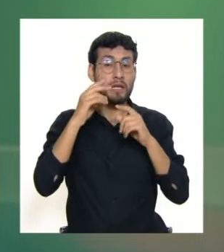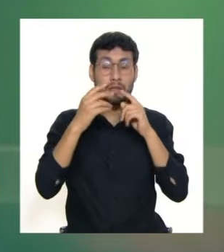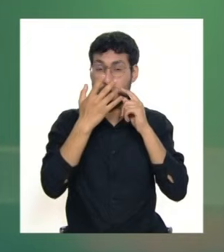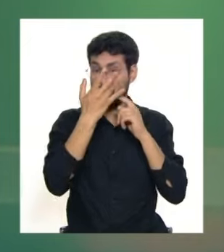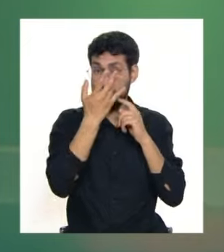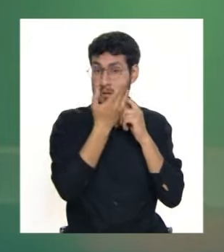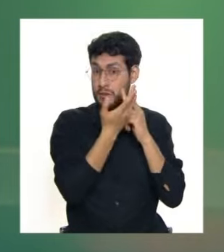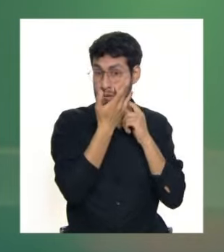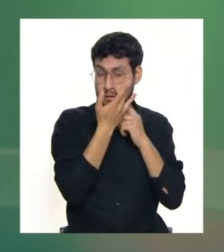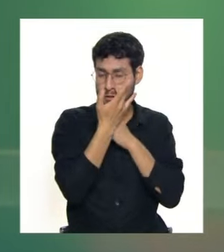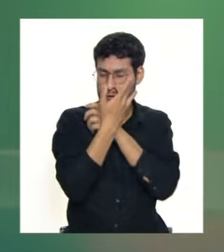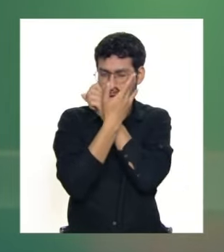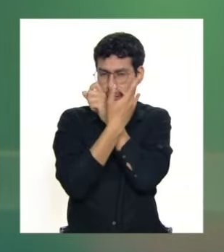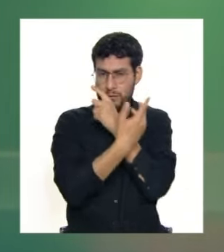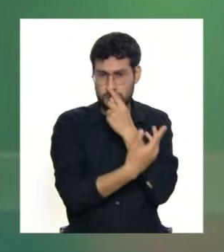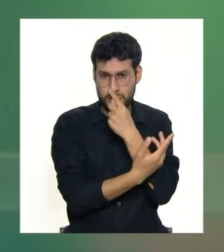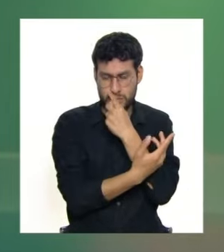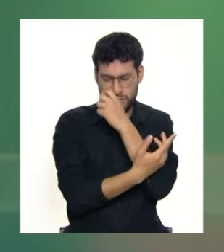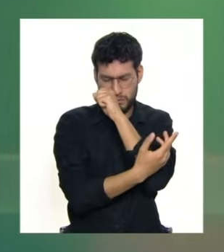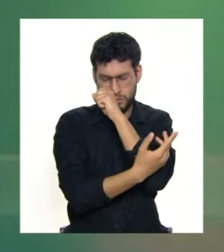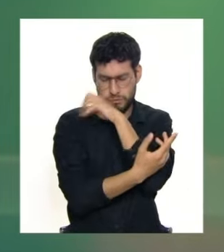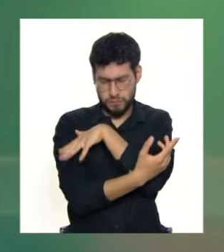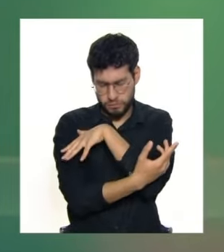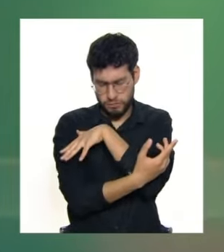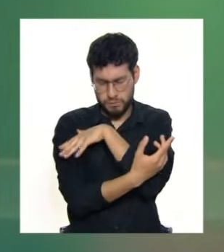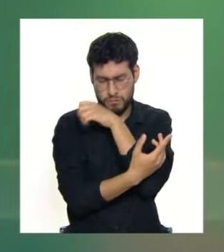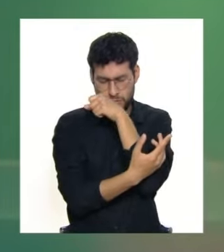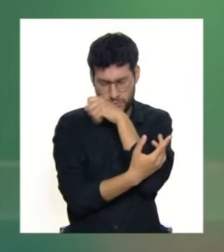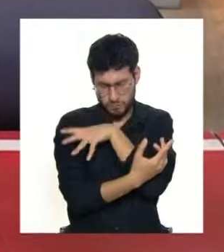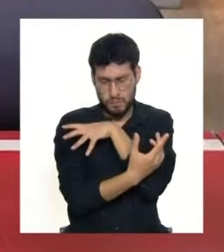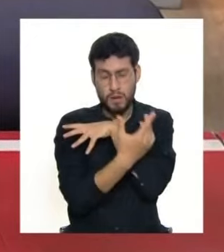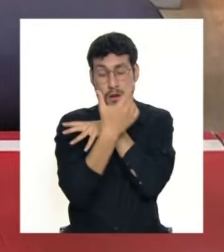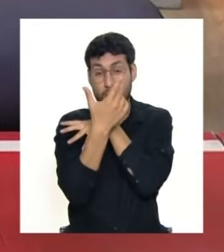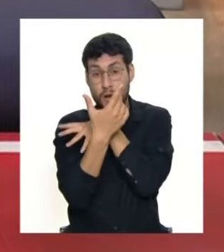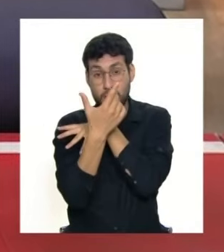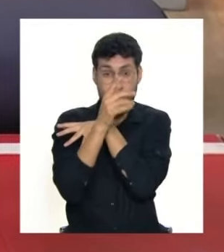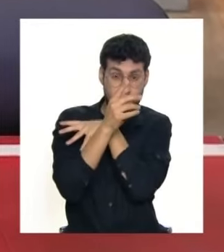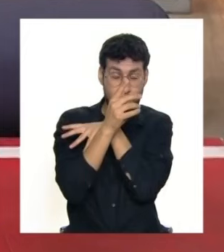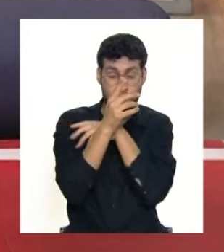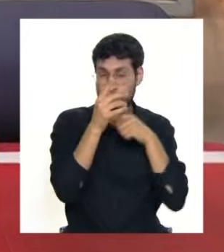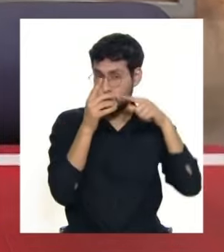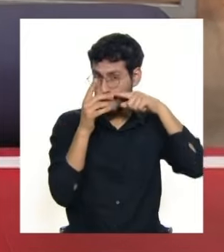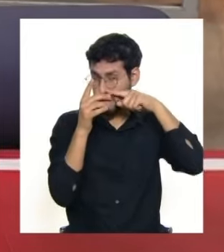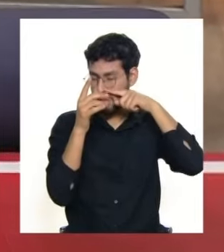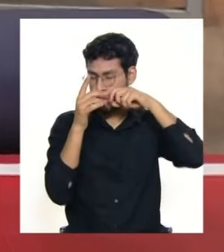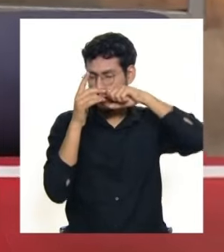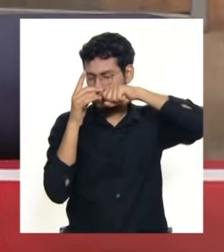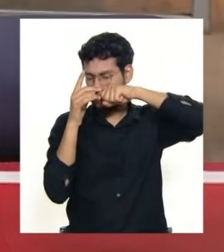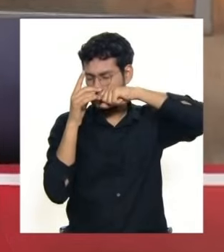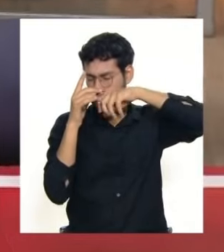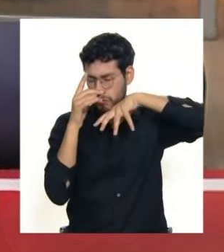y respiro. Tapo fosa derecha, destapo izquierda y